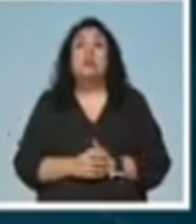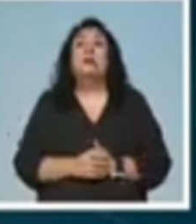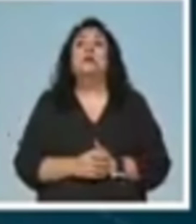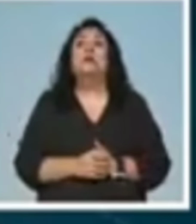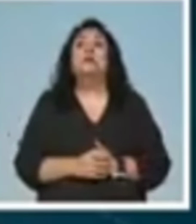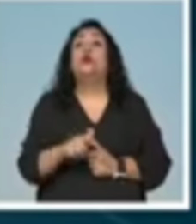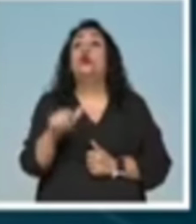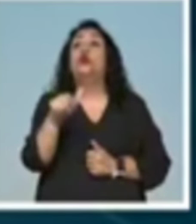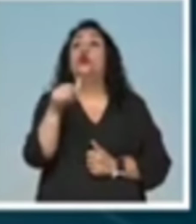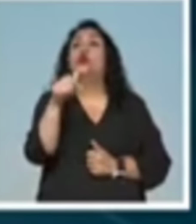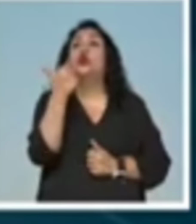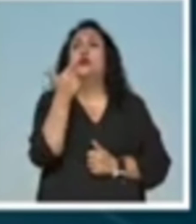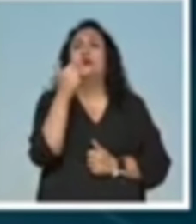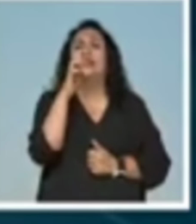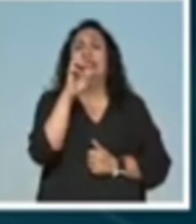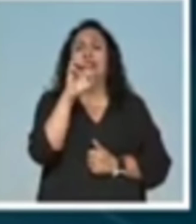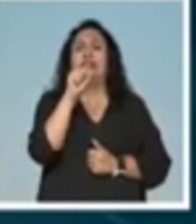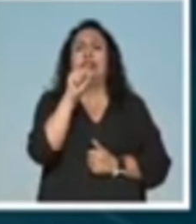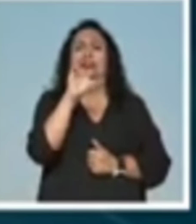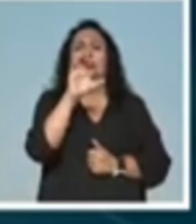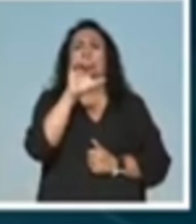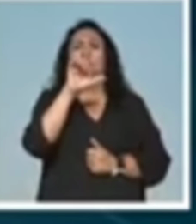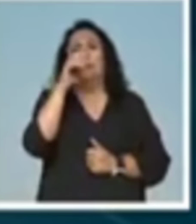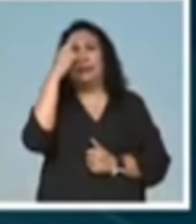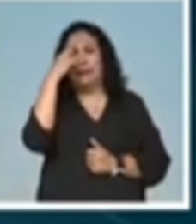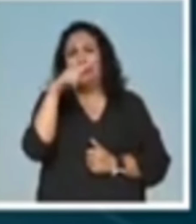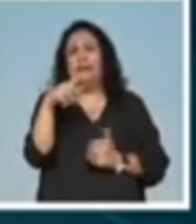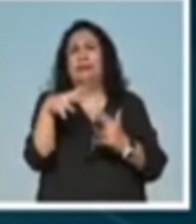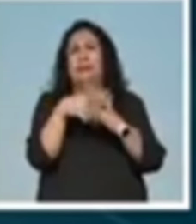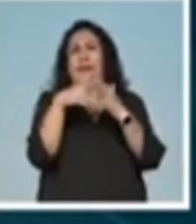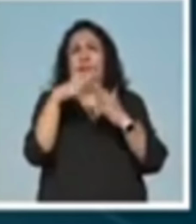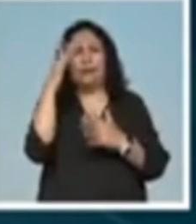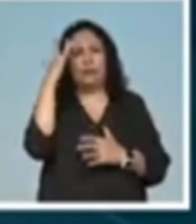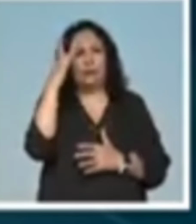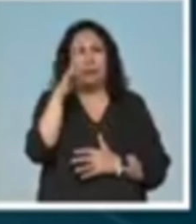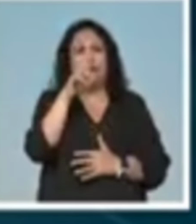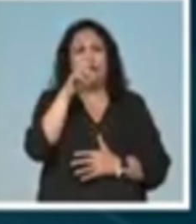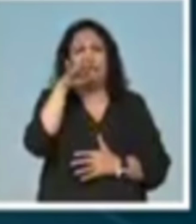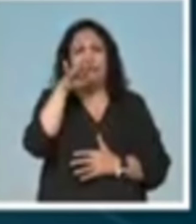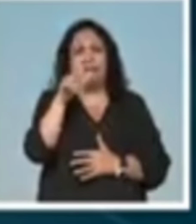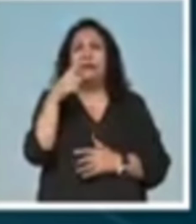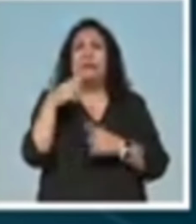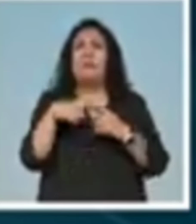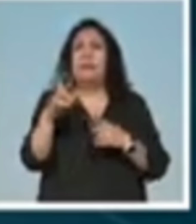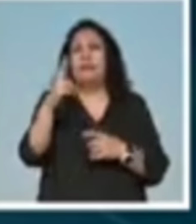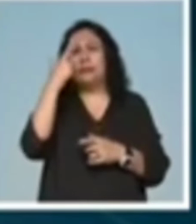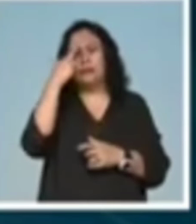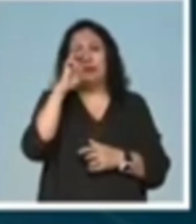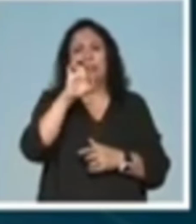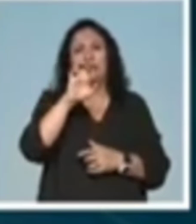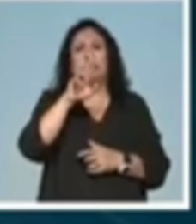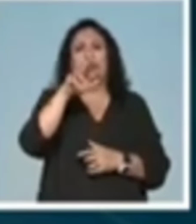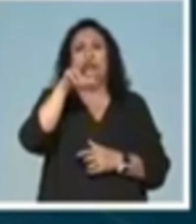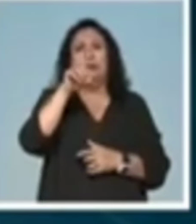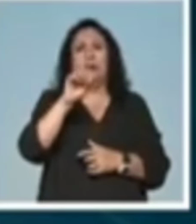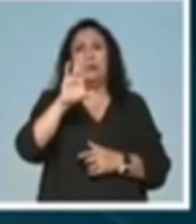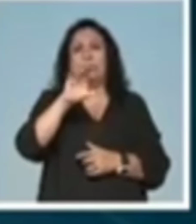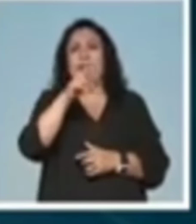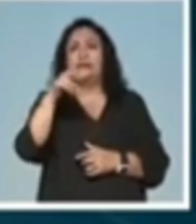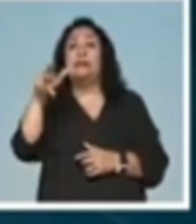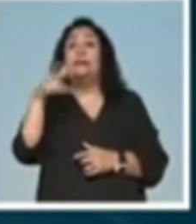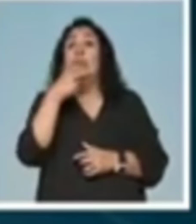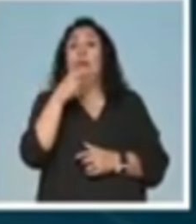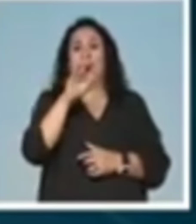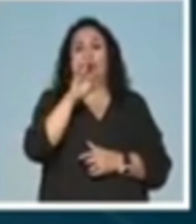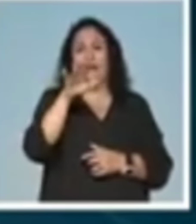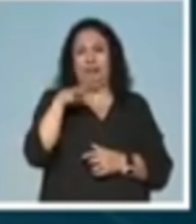de 12 escolios para las batallas de San Romano evocadas por Arnaldo Cohen. Fabián